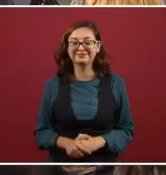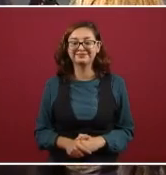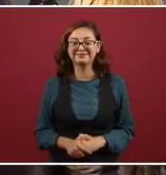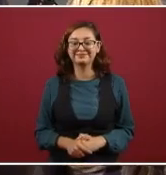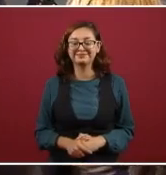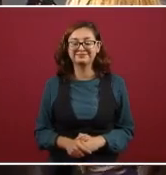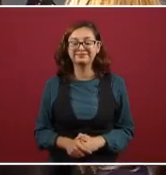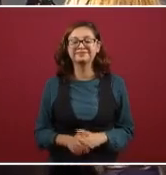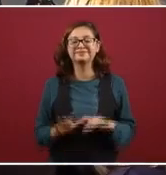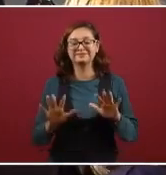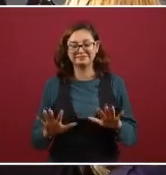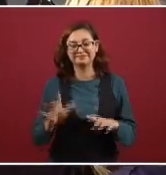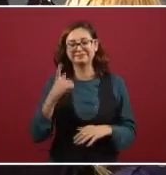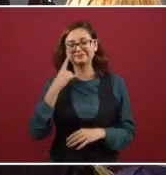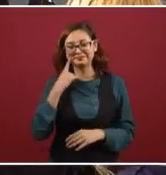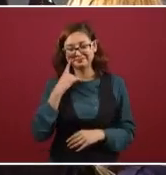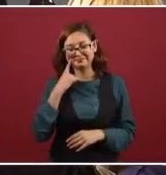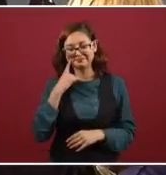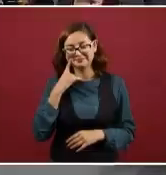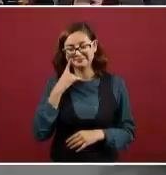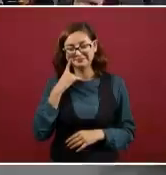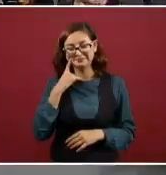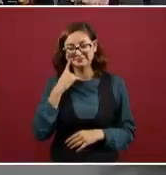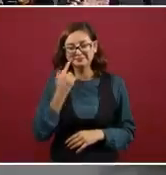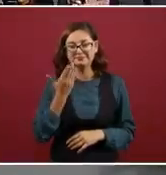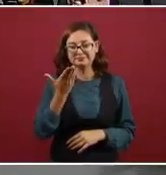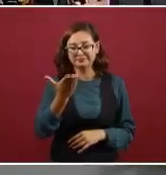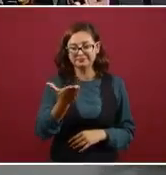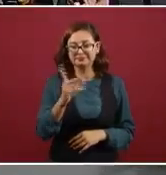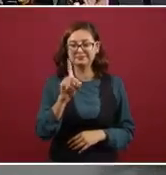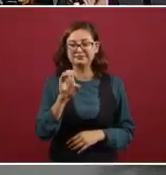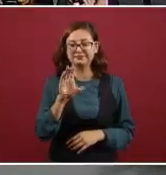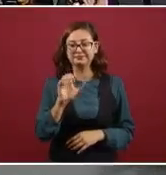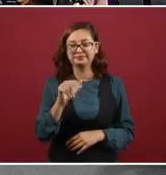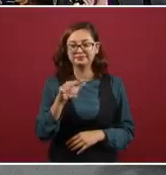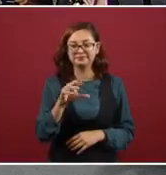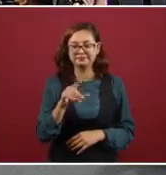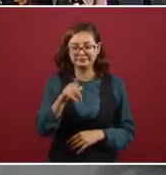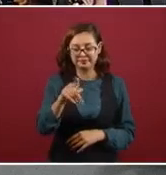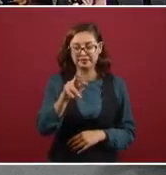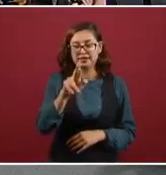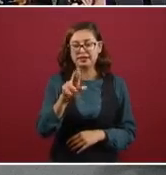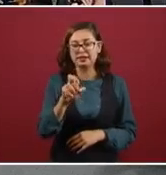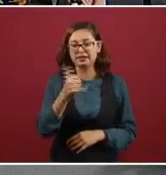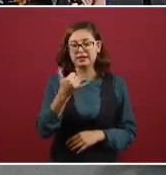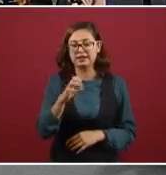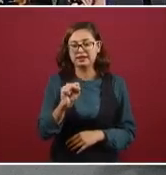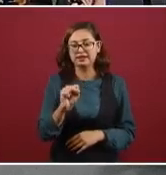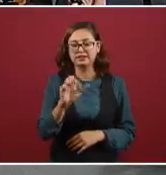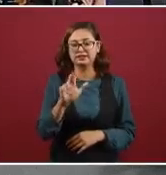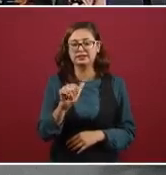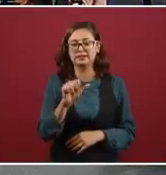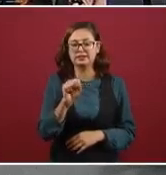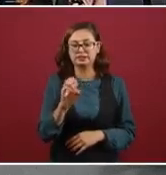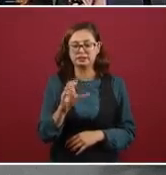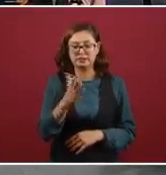dejarla, mire, al decano, a Reyes Razo.